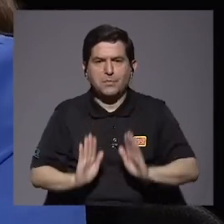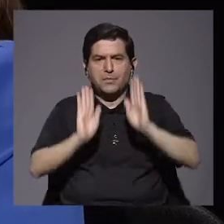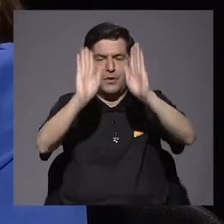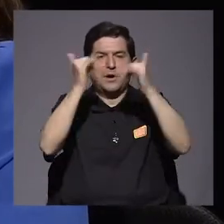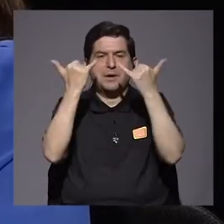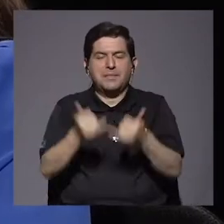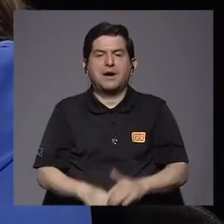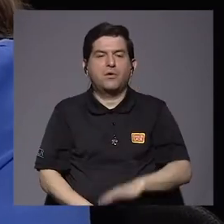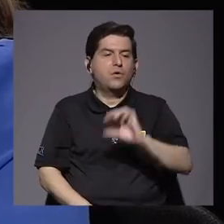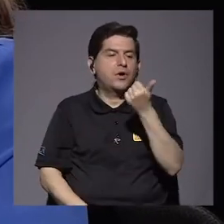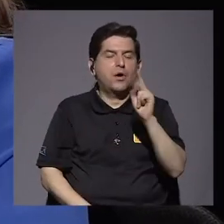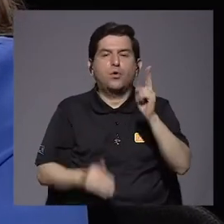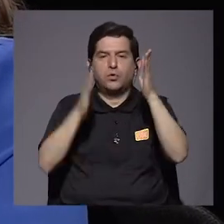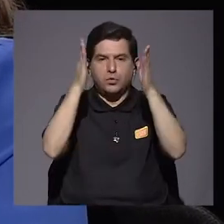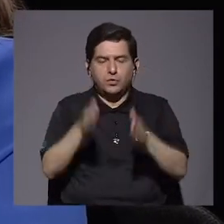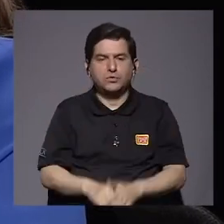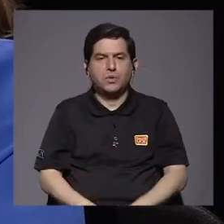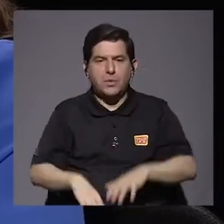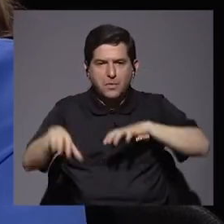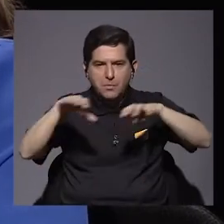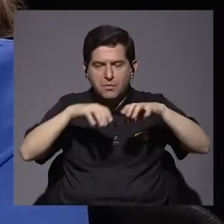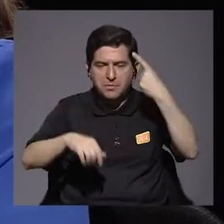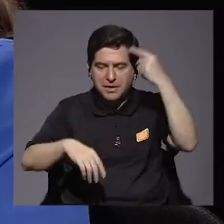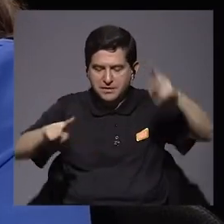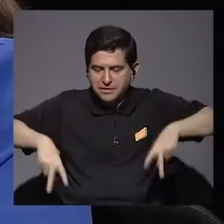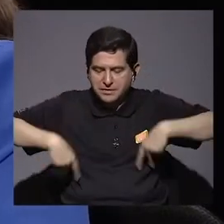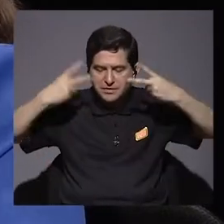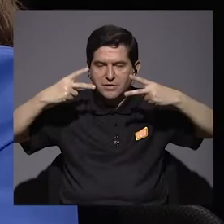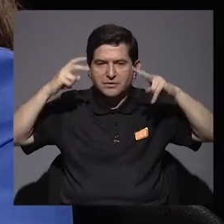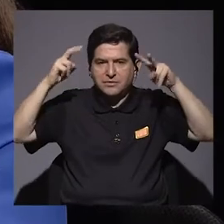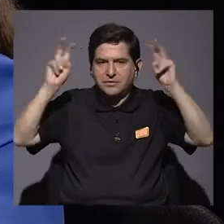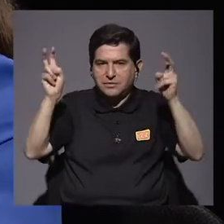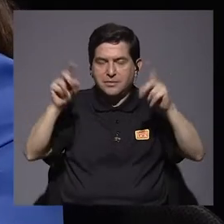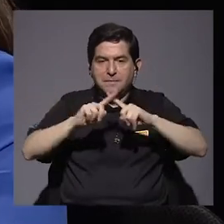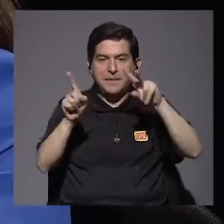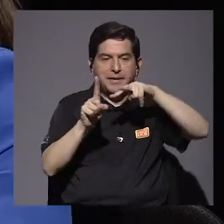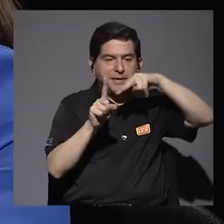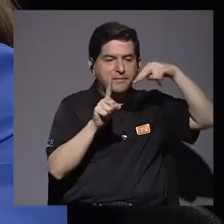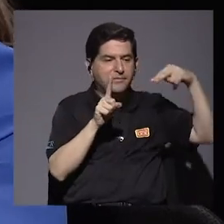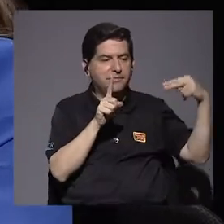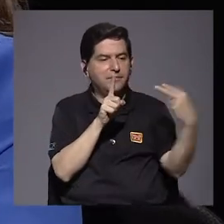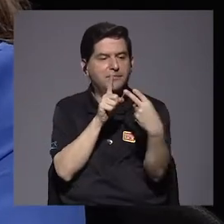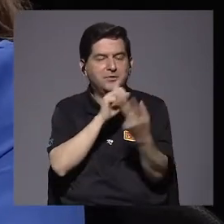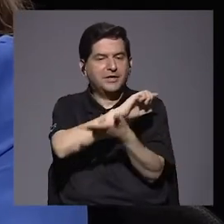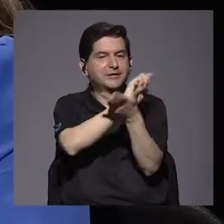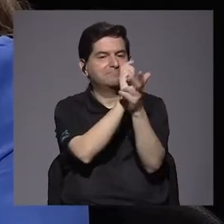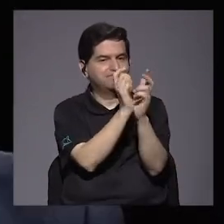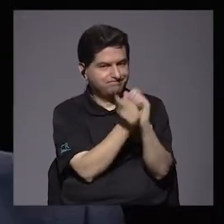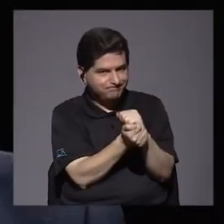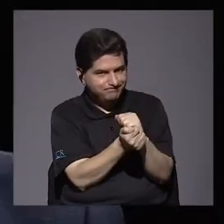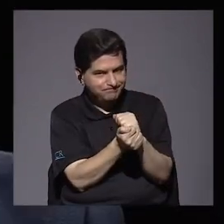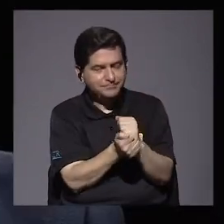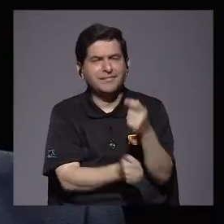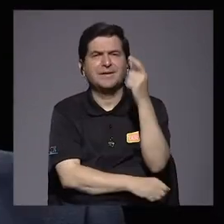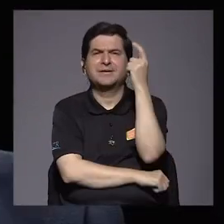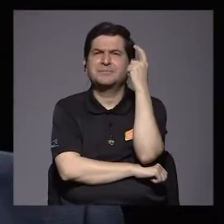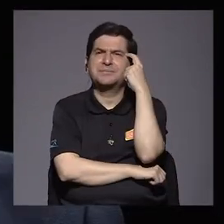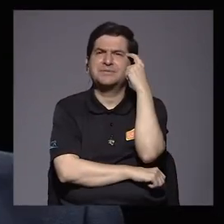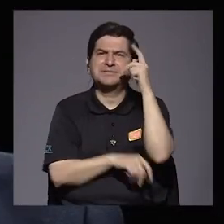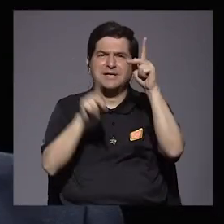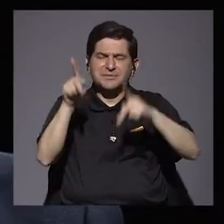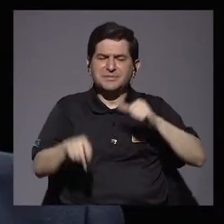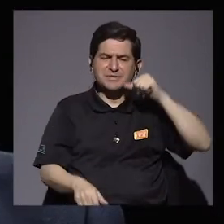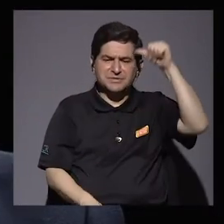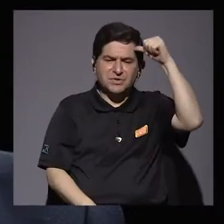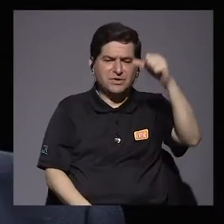maravilloso que ahora lo dirige otro compañero que se llama Movimiento para la Vida, pero el enfoque tiene que cambiar, porque es que cuando pensamos en